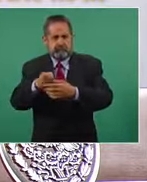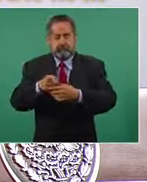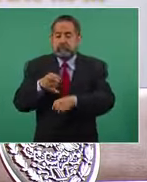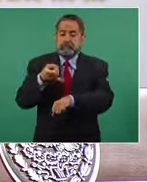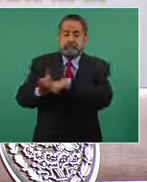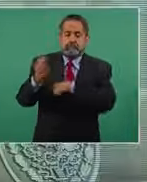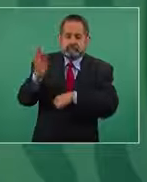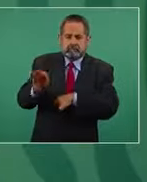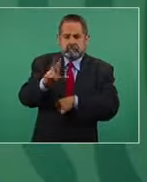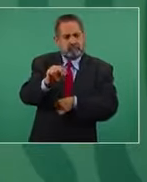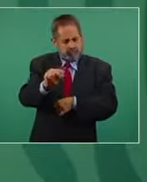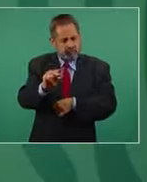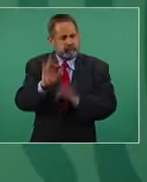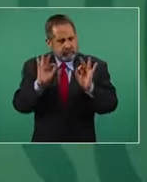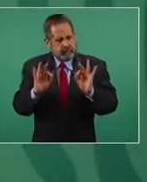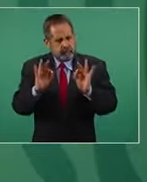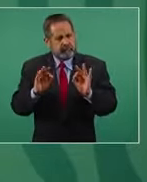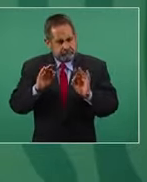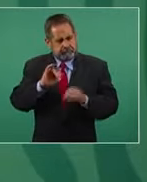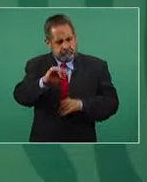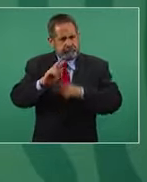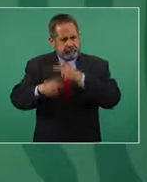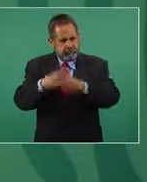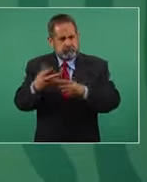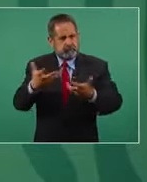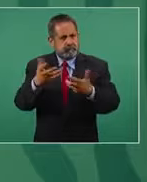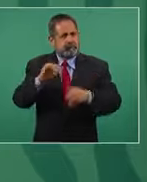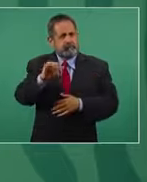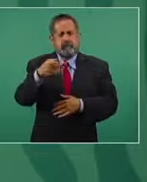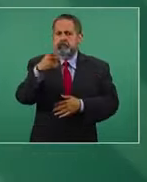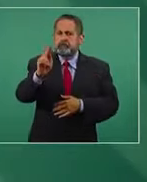pueblo, nada más que tenemos que hacerlo, ¿sí?,